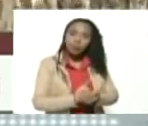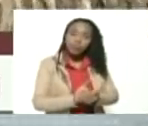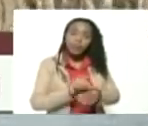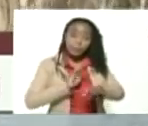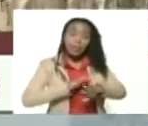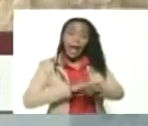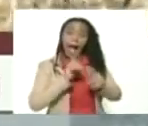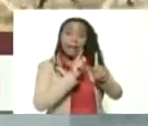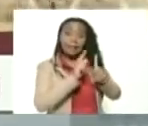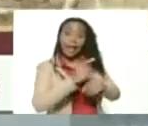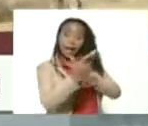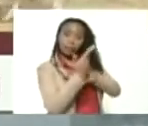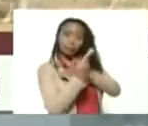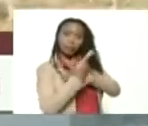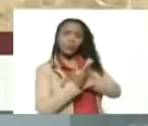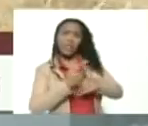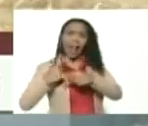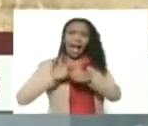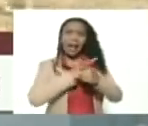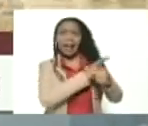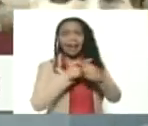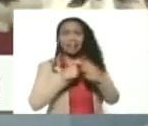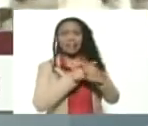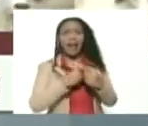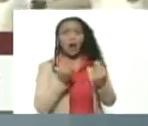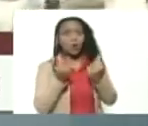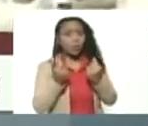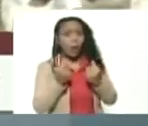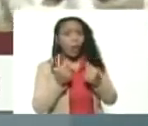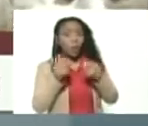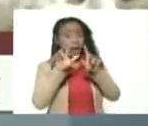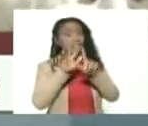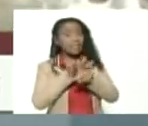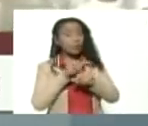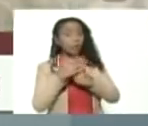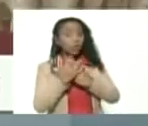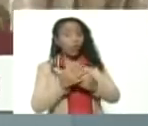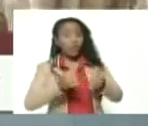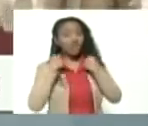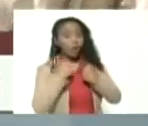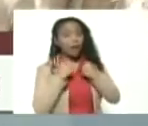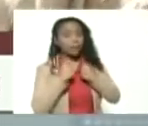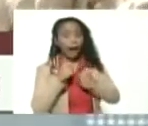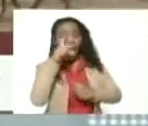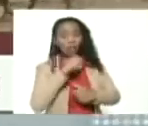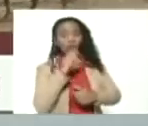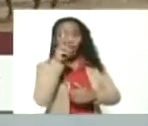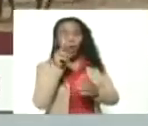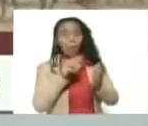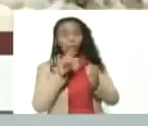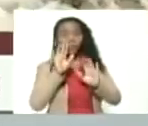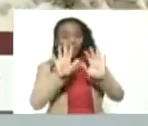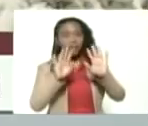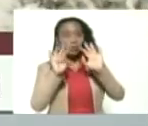precisamente con las sanciones y la guerra económica a una situación extrema en el año 19 y en el año 20.